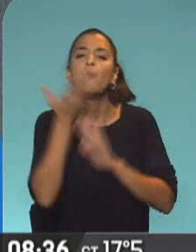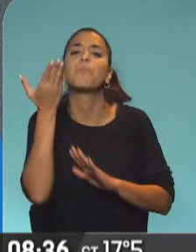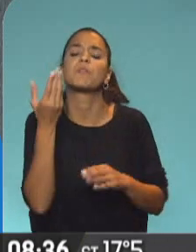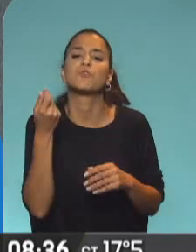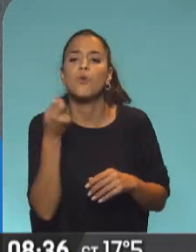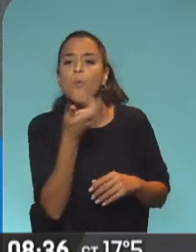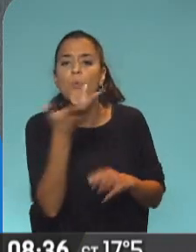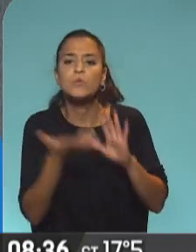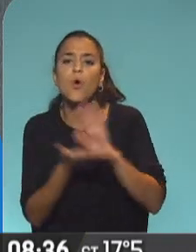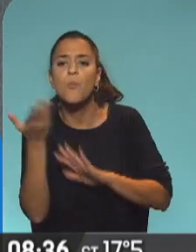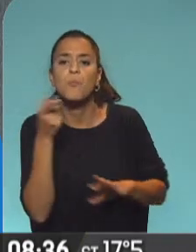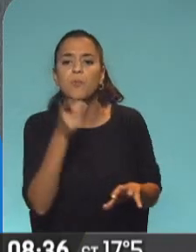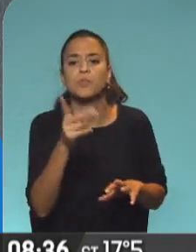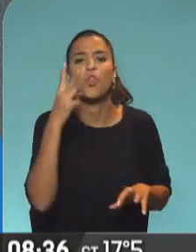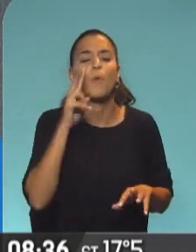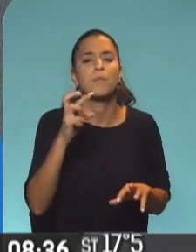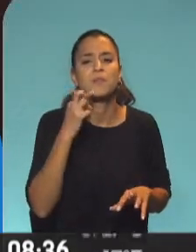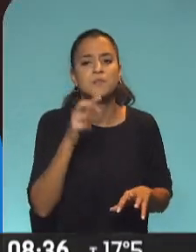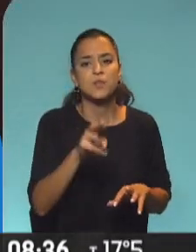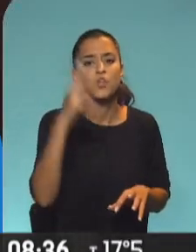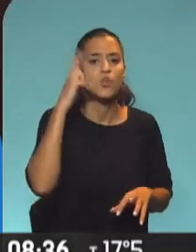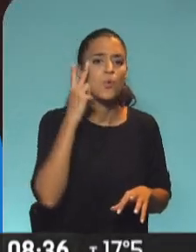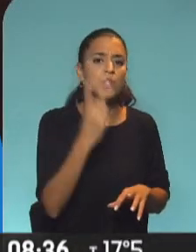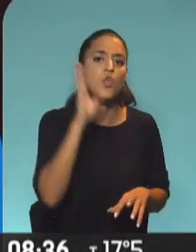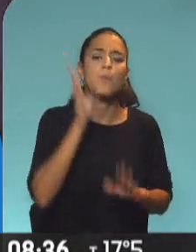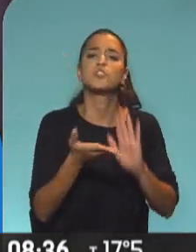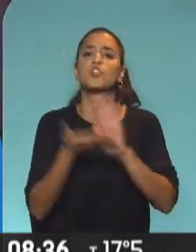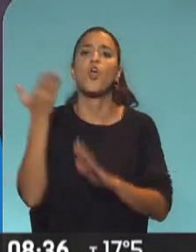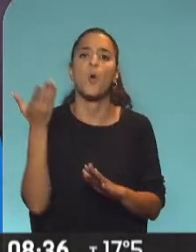el precio de los medicamentos en 2019? 92%, o sea,